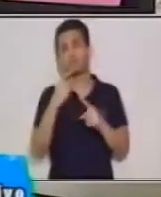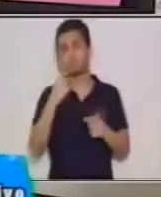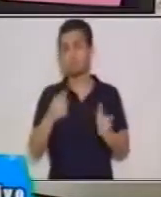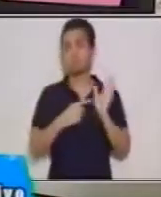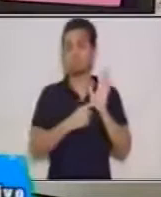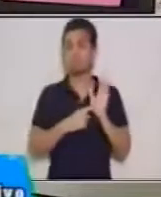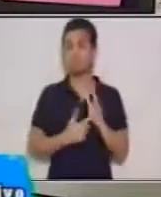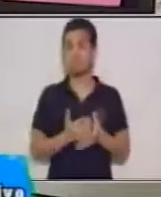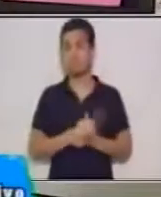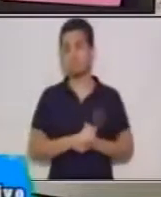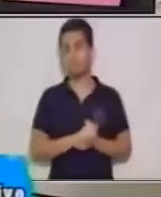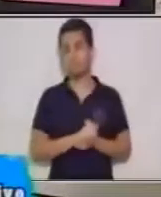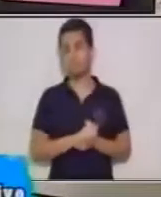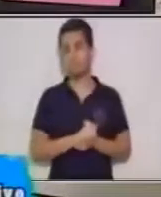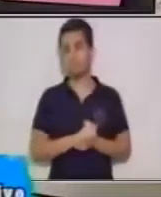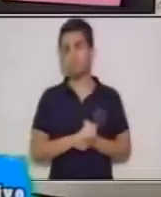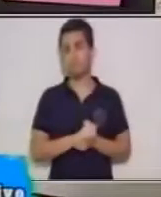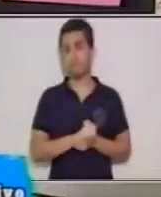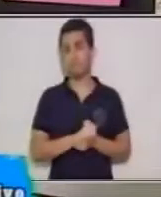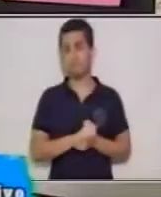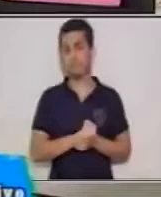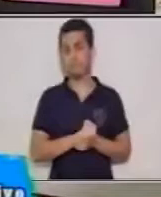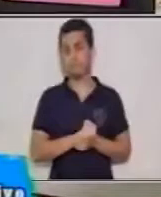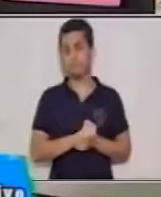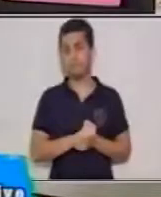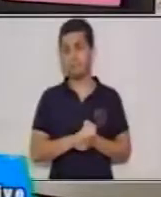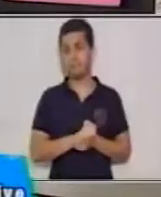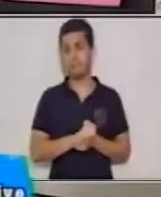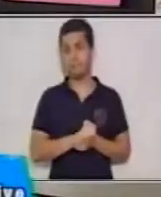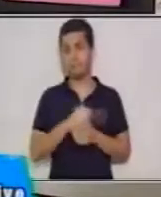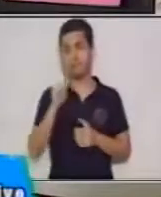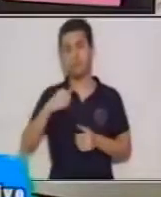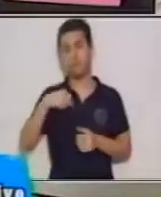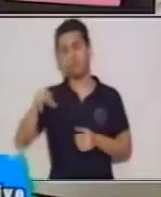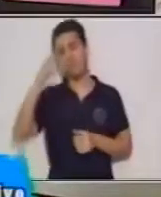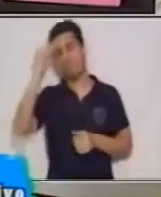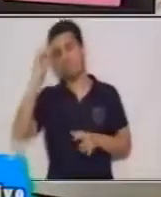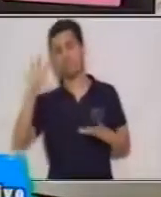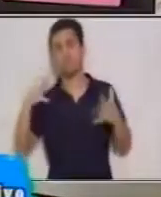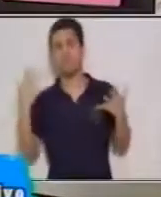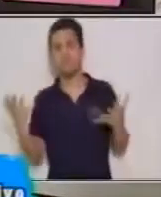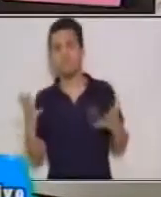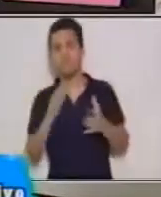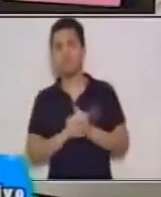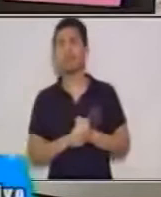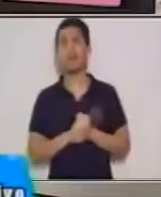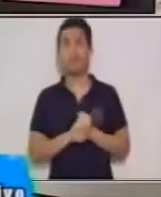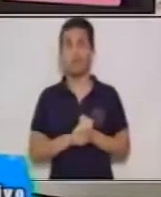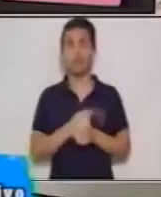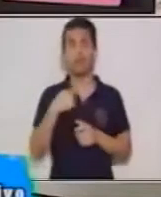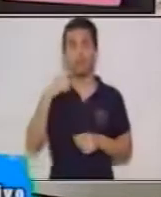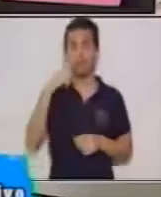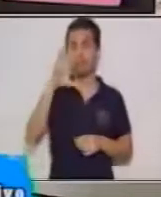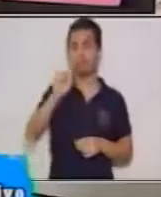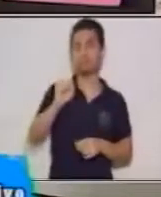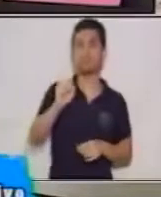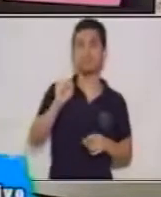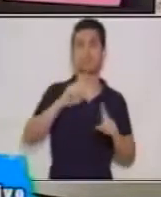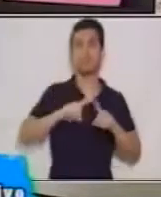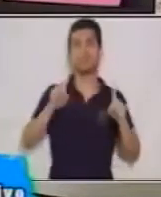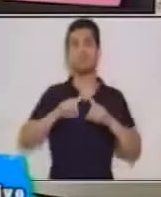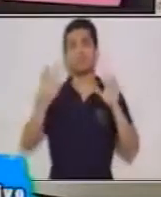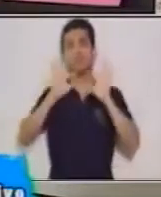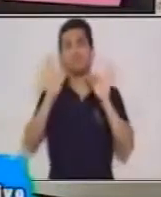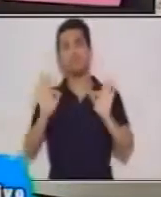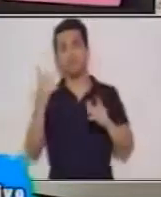vamos a emplear. Y bien ¿qué hemos aprendido el día de hoy? A identificar los tipos de lenguaje